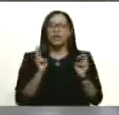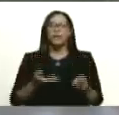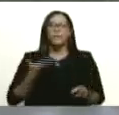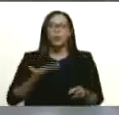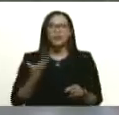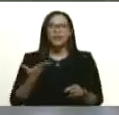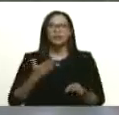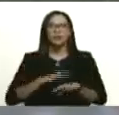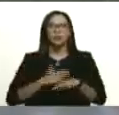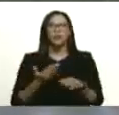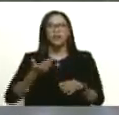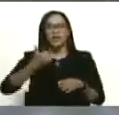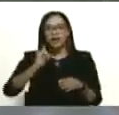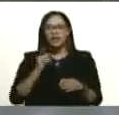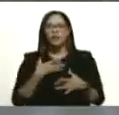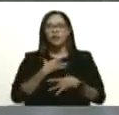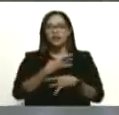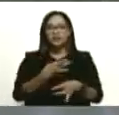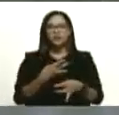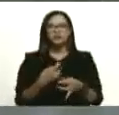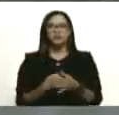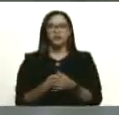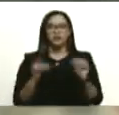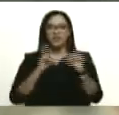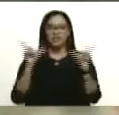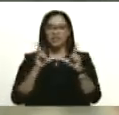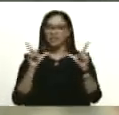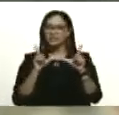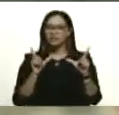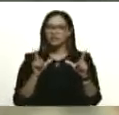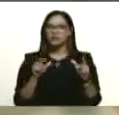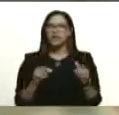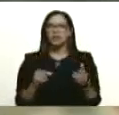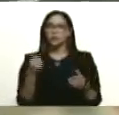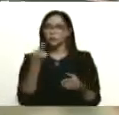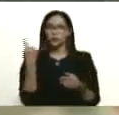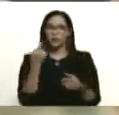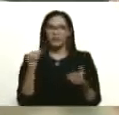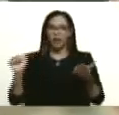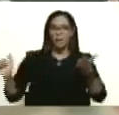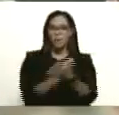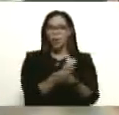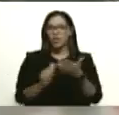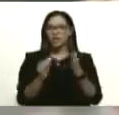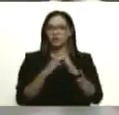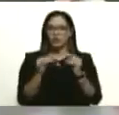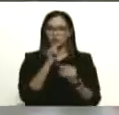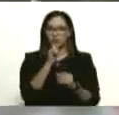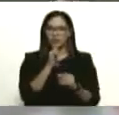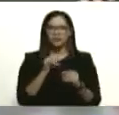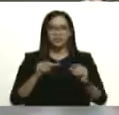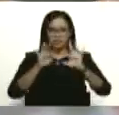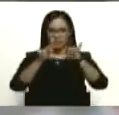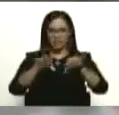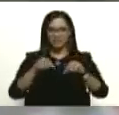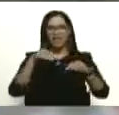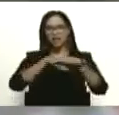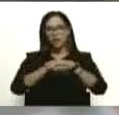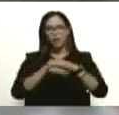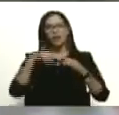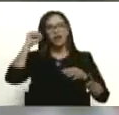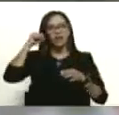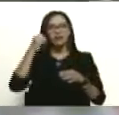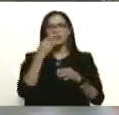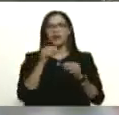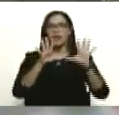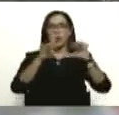porque hay una intención deliberada de los medios de comunicación, no solamente de haber borrado todos los cassettes de sus equipos que estaban grabando dentro de Miraflores el